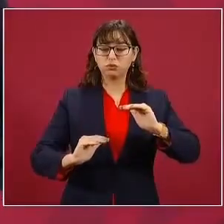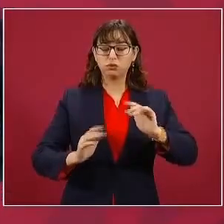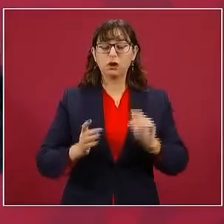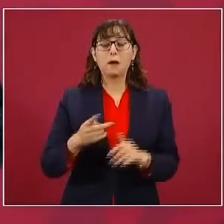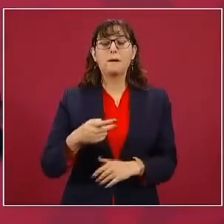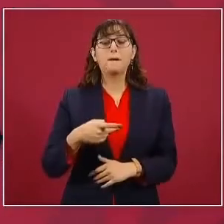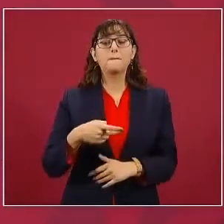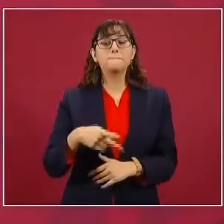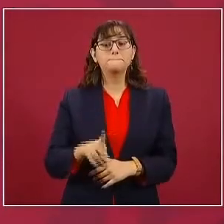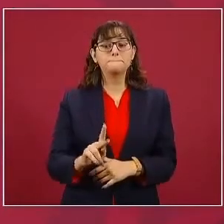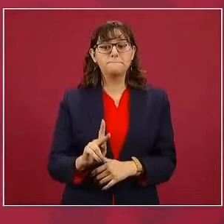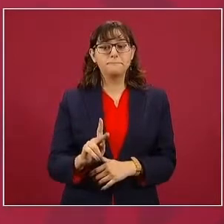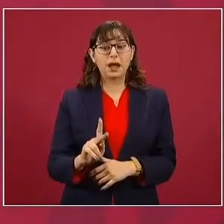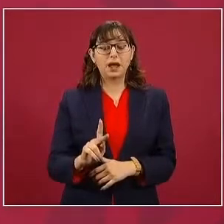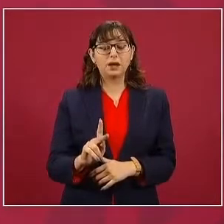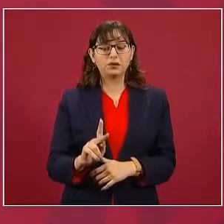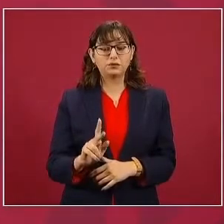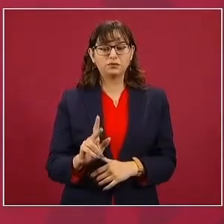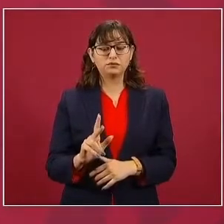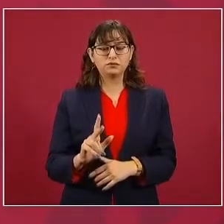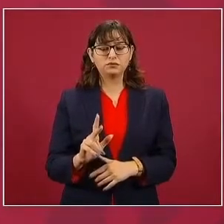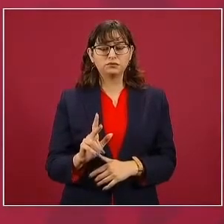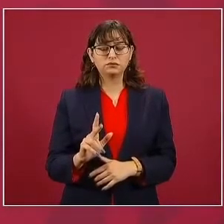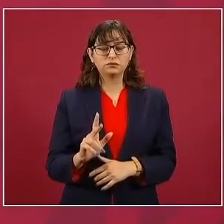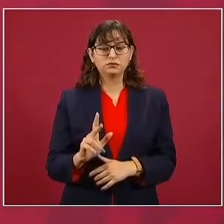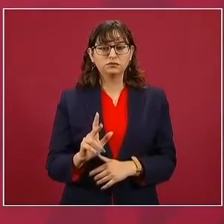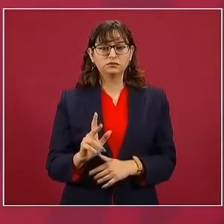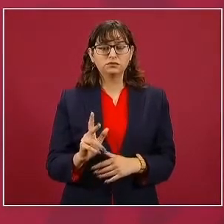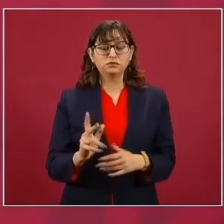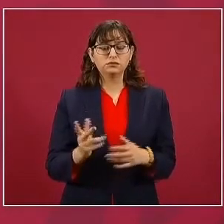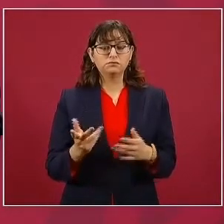no tenemos ningún